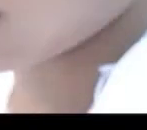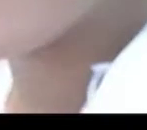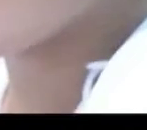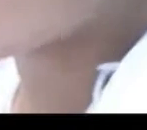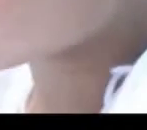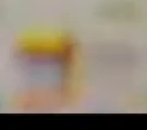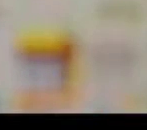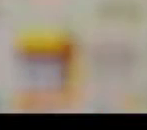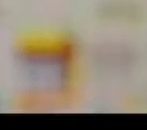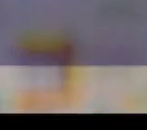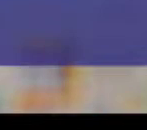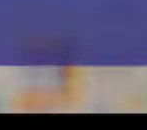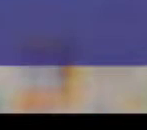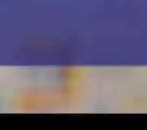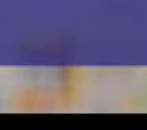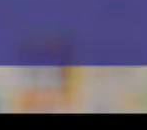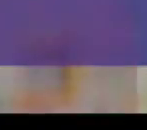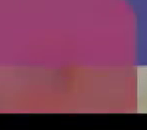es amigable.